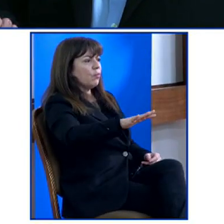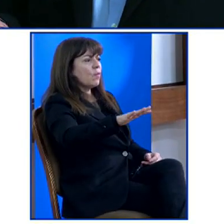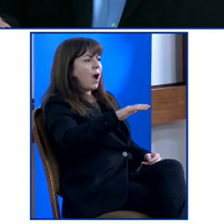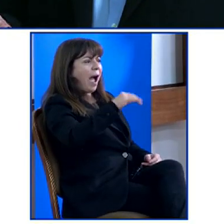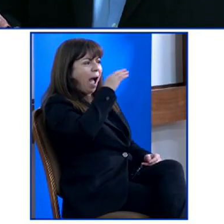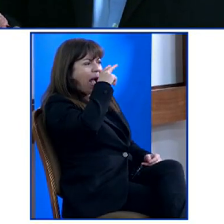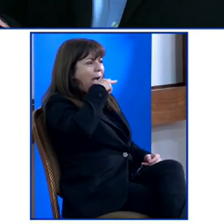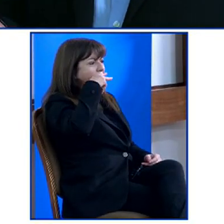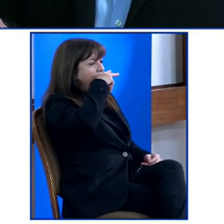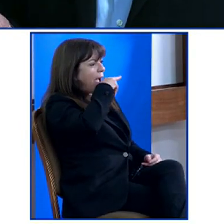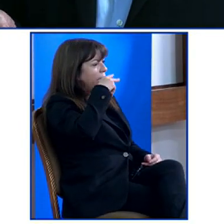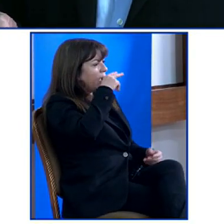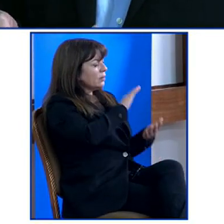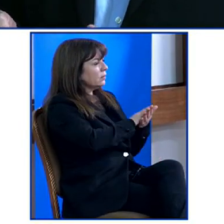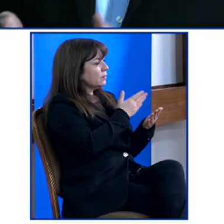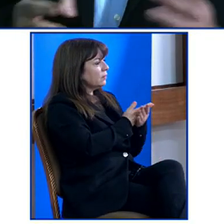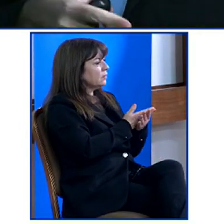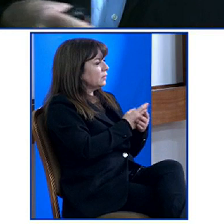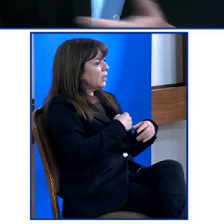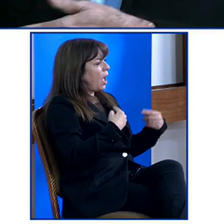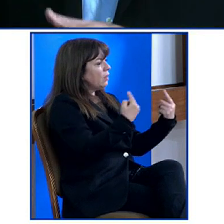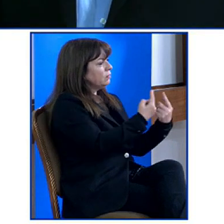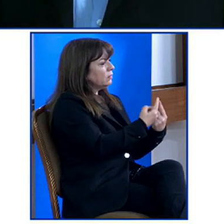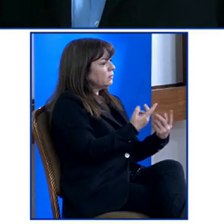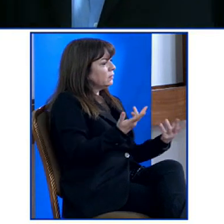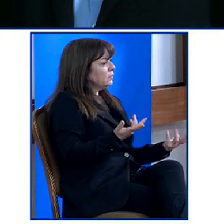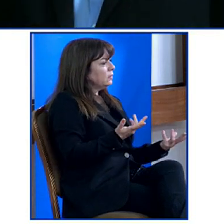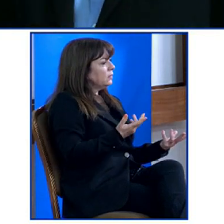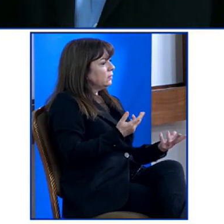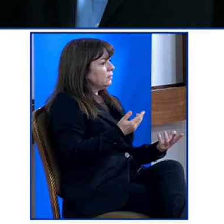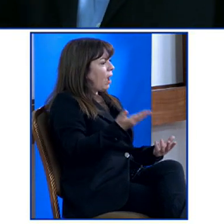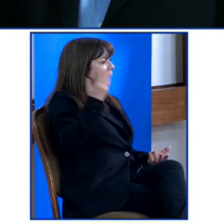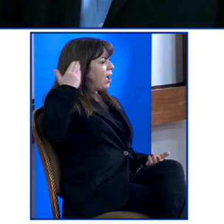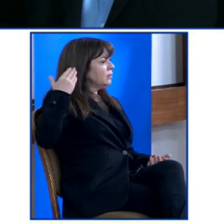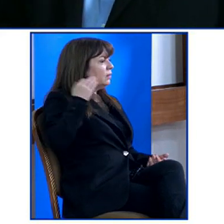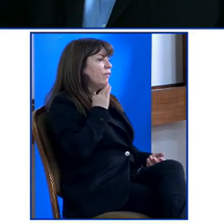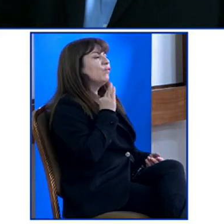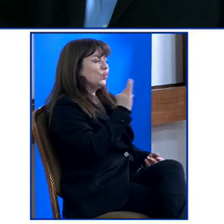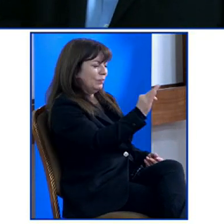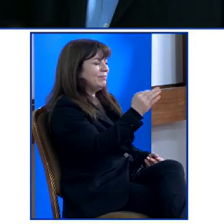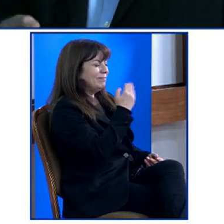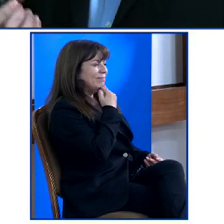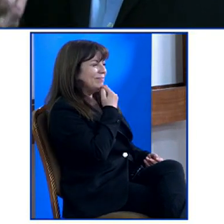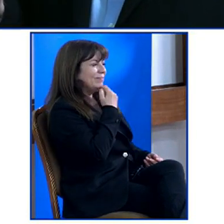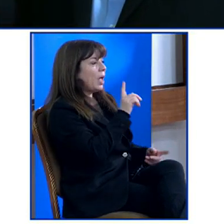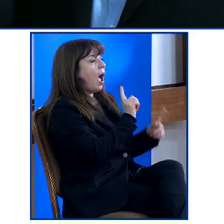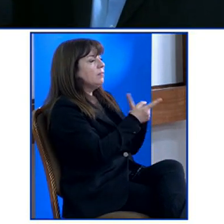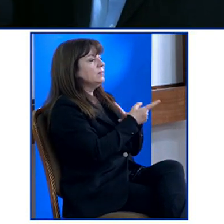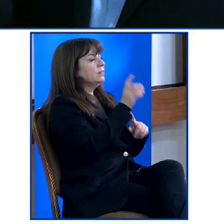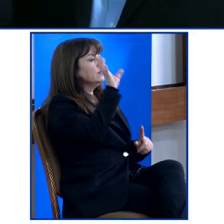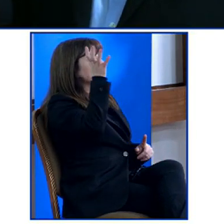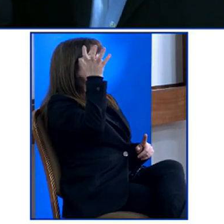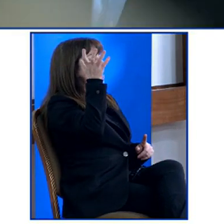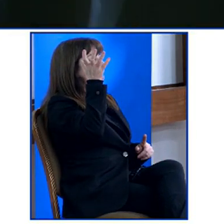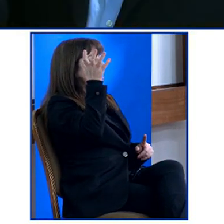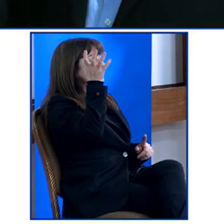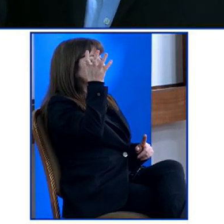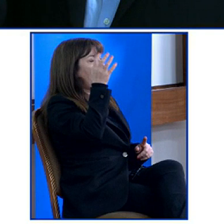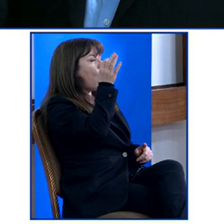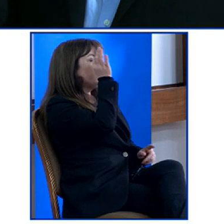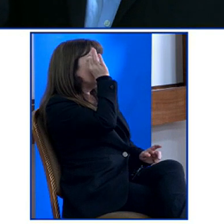y salud en escenarios no solo pasados, sino también futuros de cambio climático. Hemos